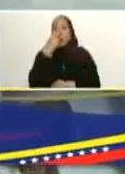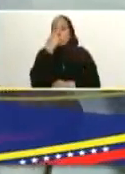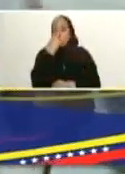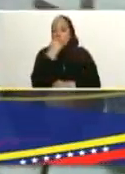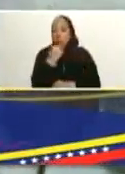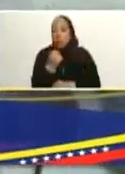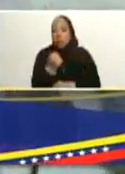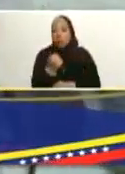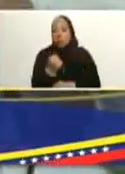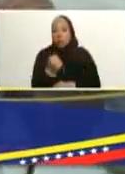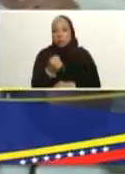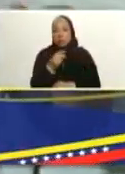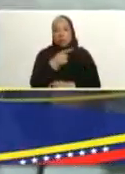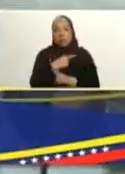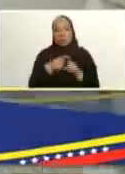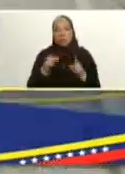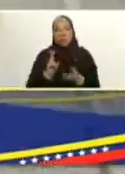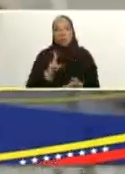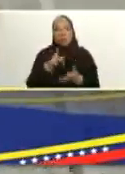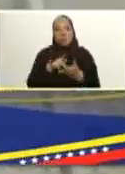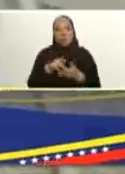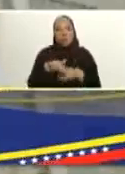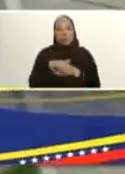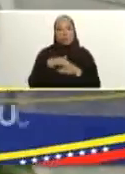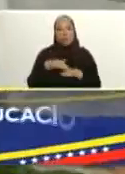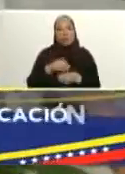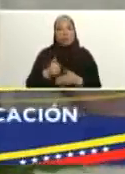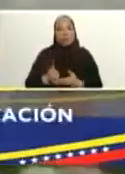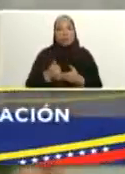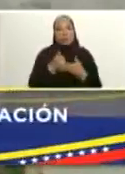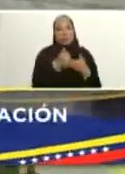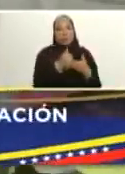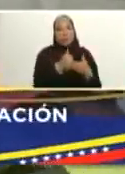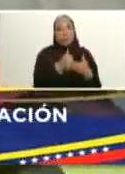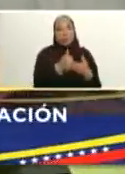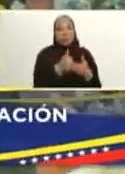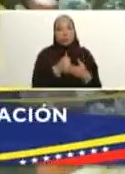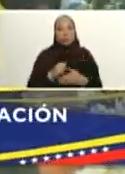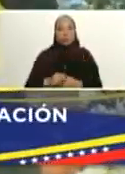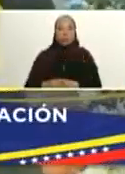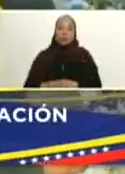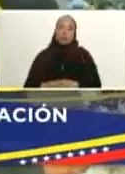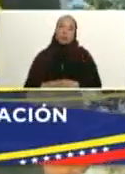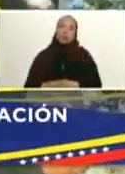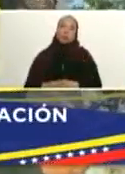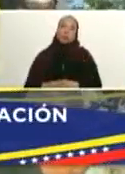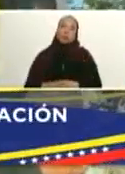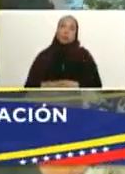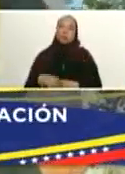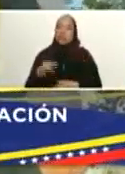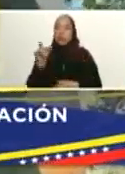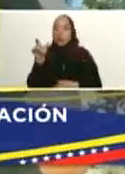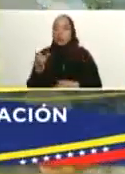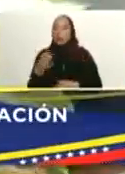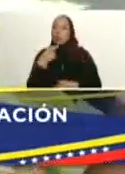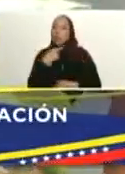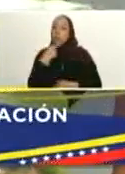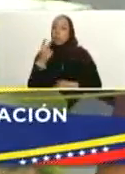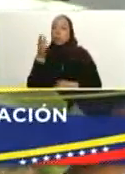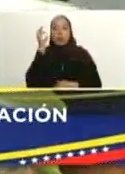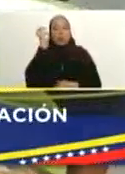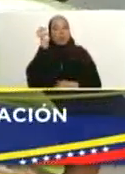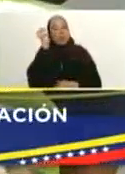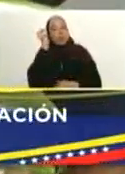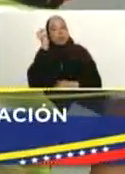embargo siempre está presente en la institución. Gracias. Y aquí tenemos a nuestra vocera, Astrid González,